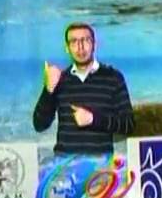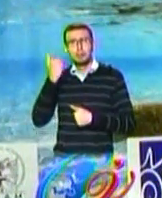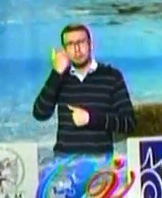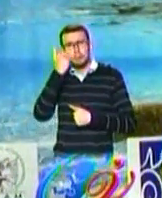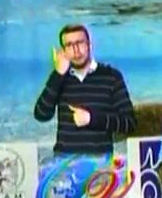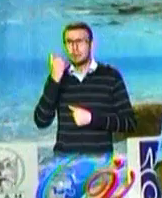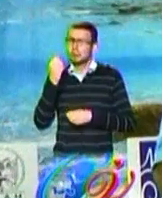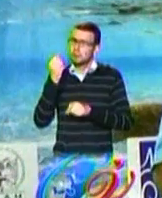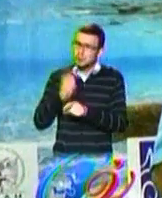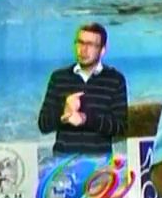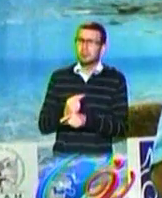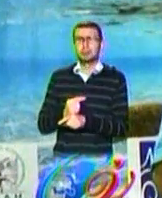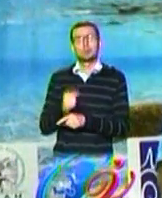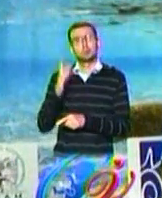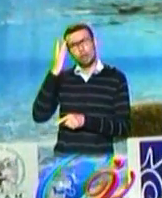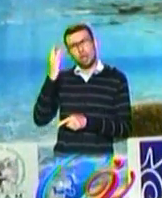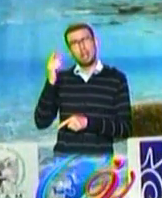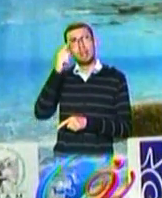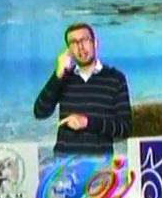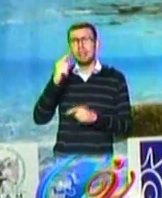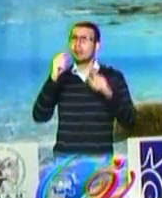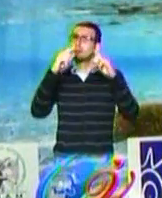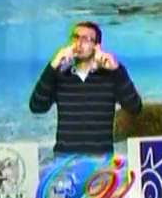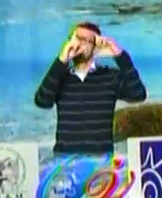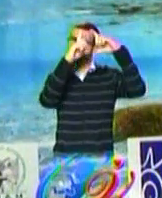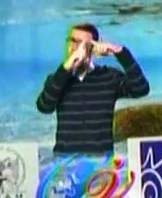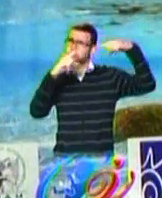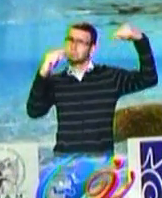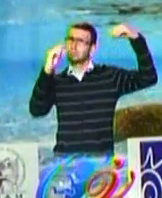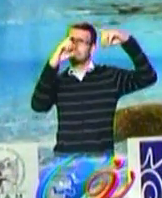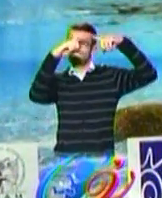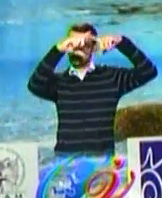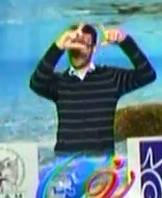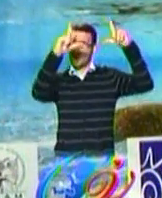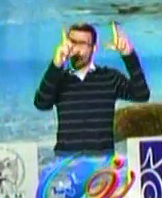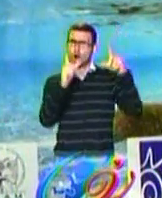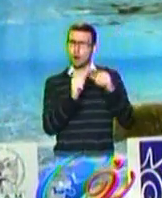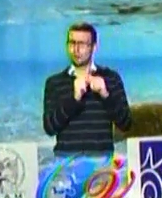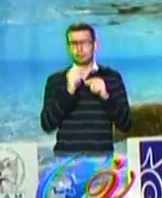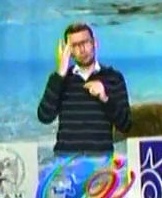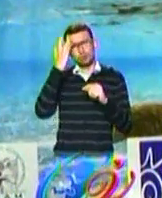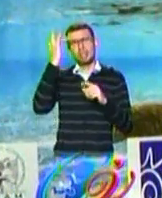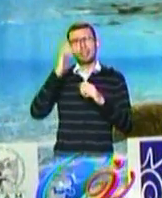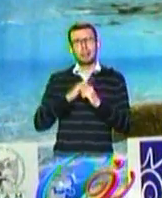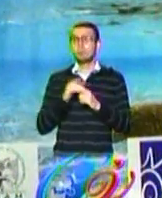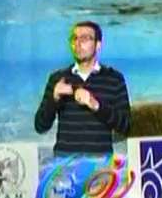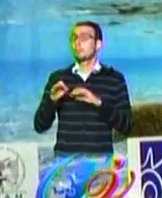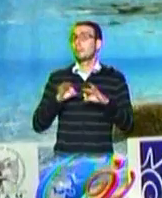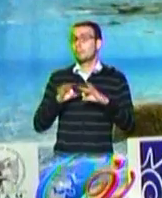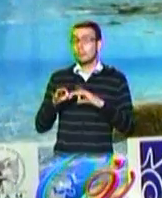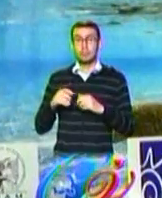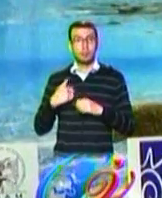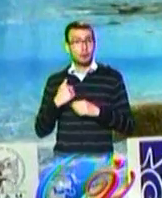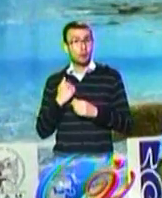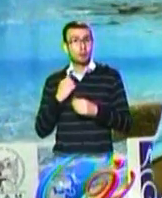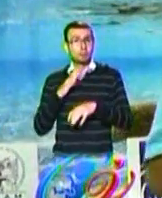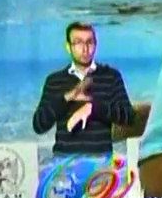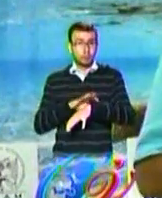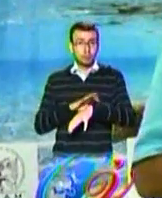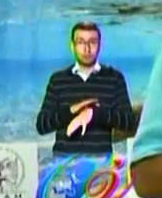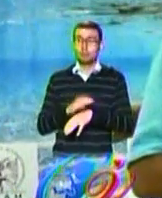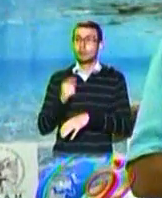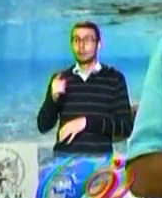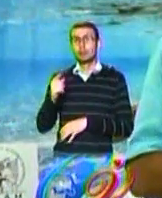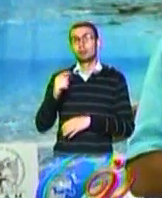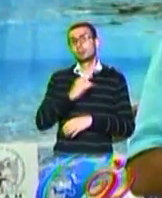llena. Mi formación médica fue como médico ortodoxo. Me fui a hacer cirugía plástica a la Universidad de